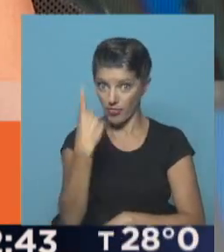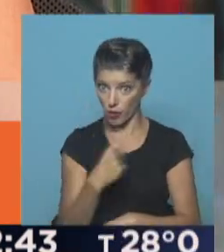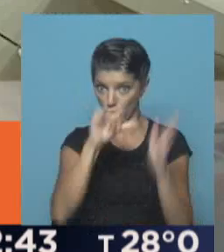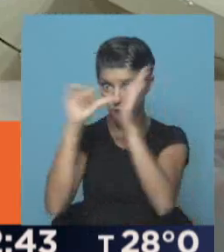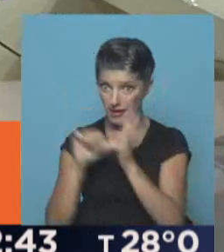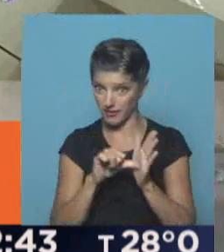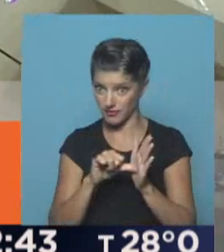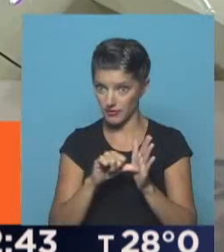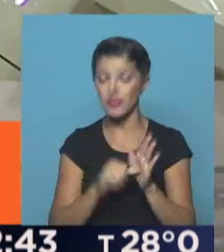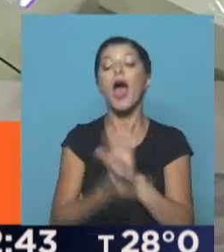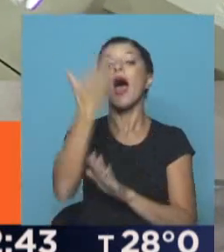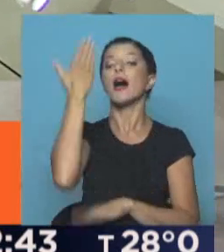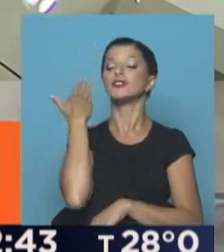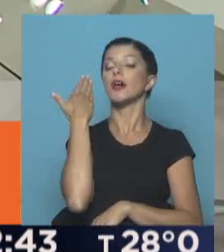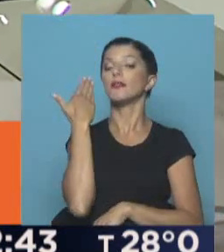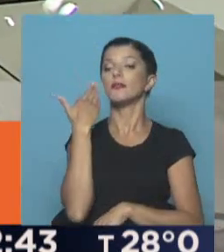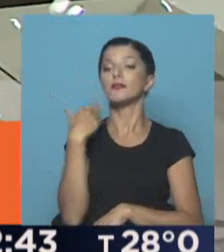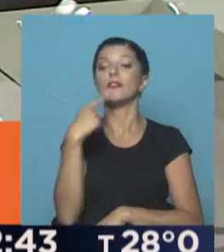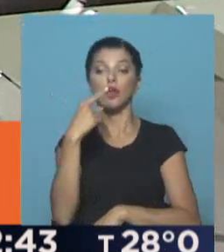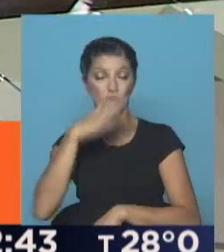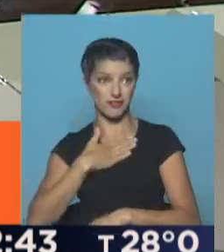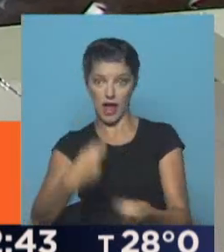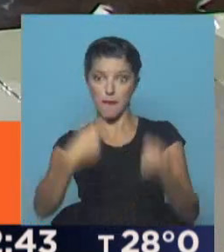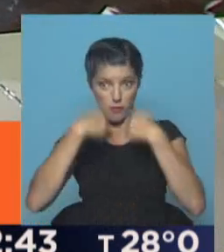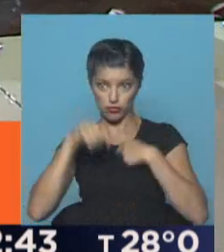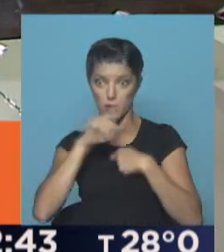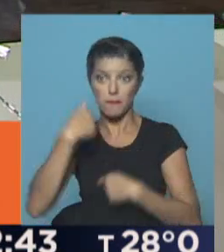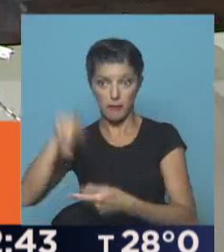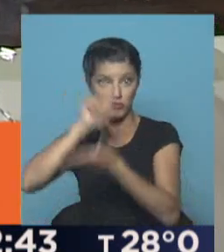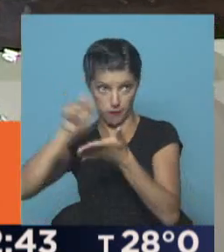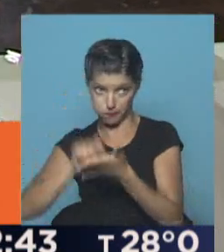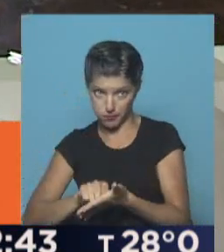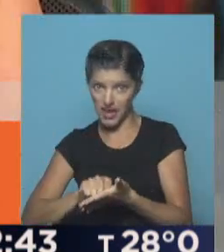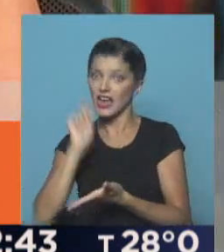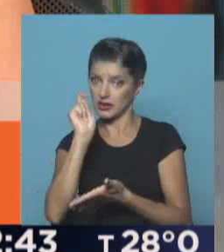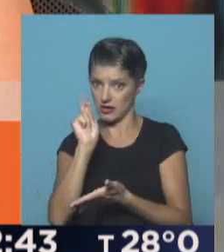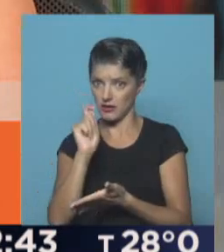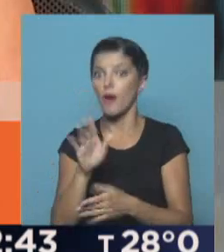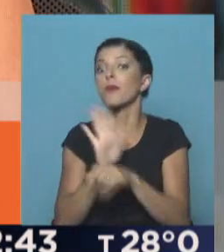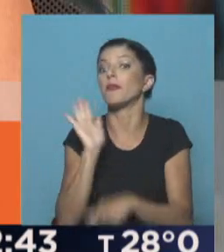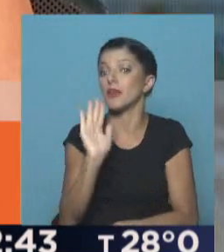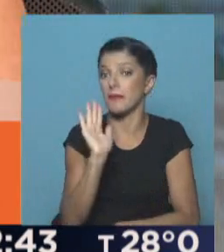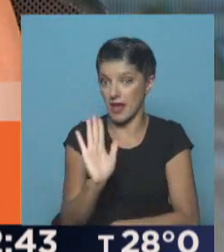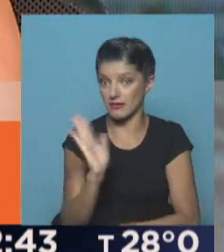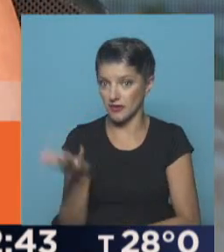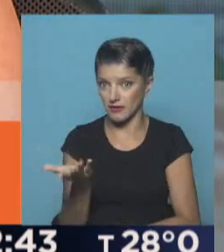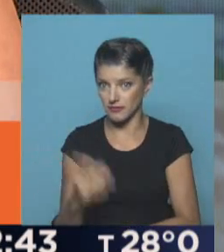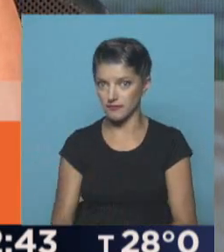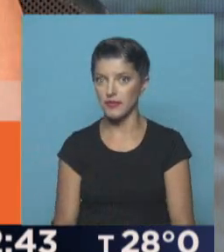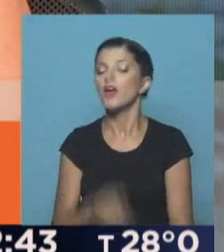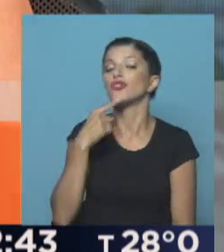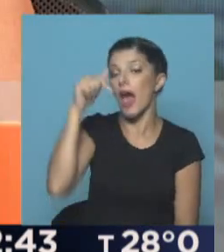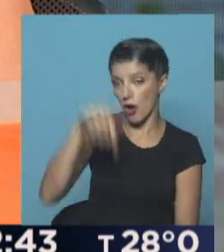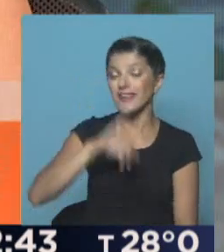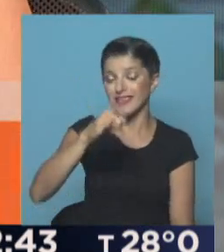en la ONU, dijo, los que no nos respalden vamos a anotar sus nombres, llegó a amenazar. Así que vienen por todo, no va a ser solo México